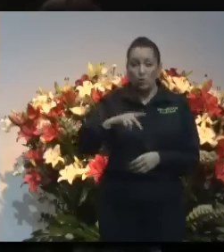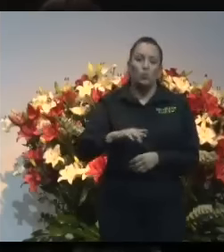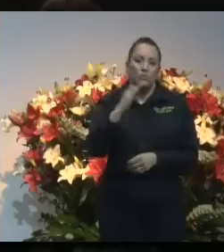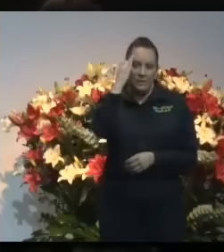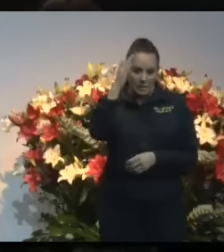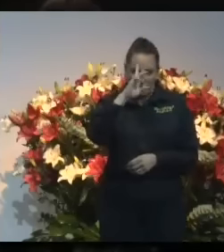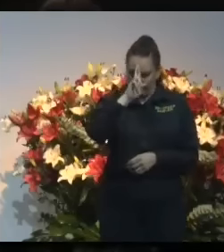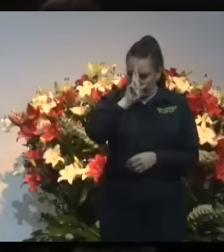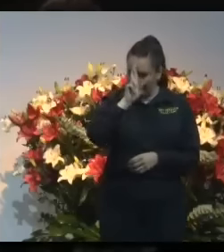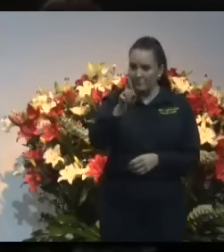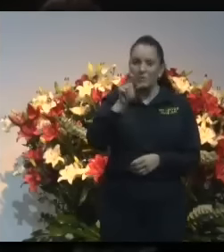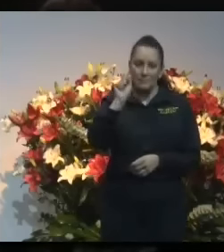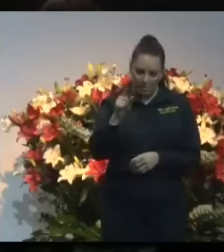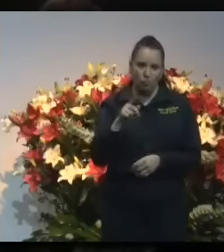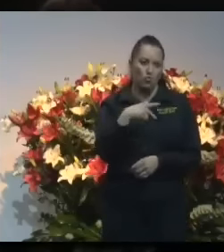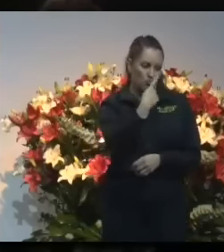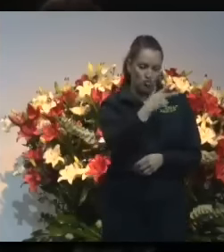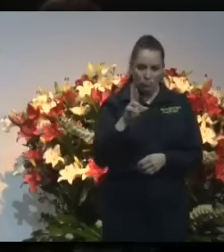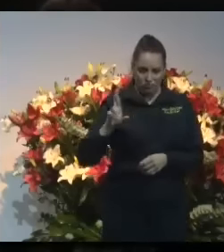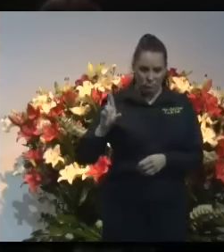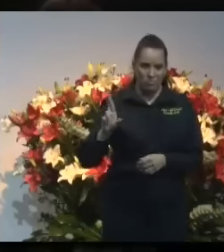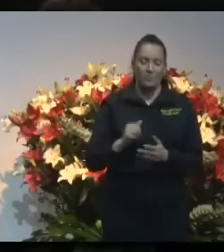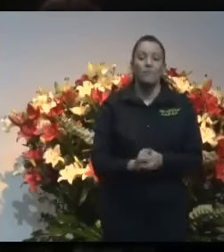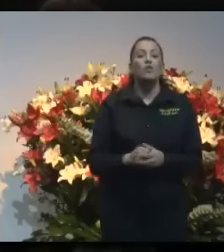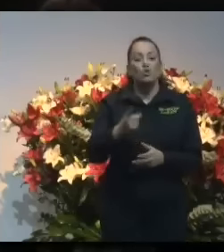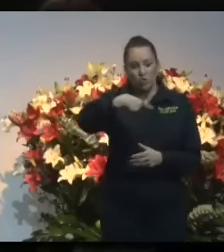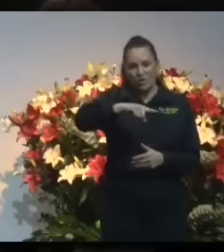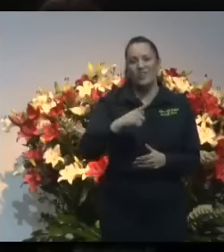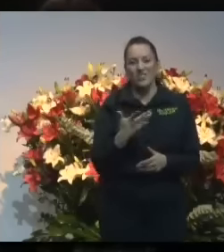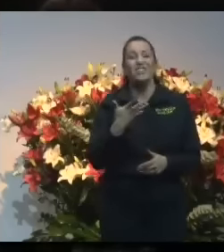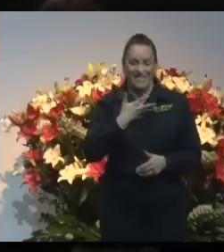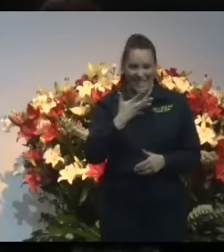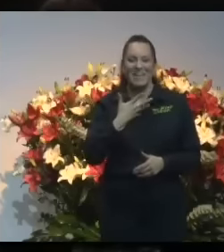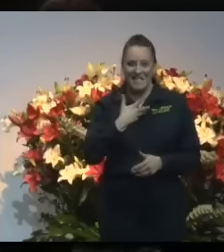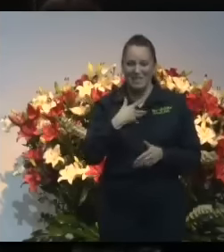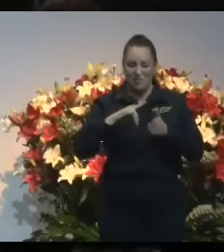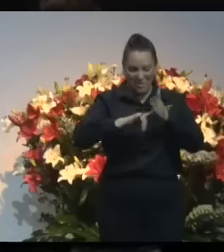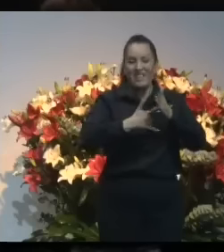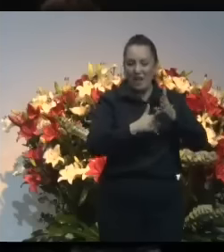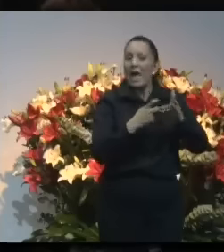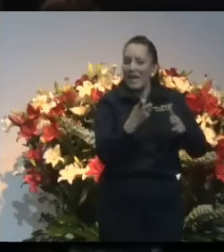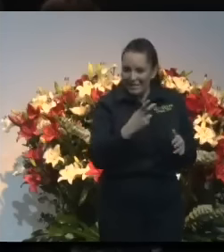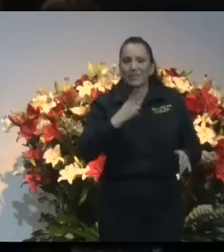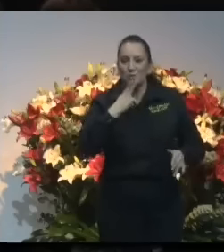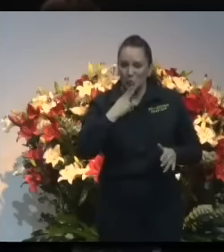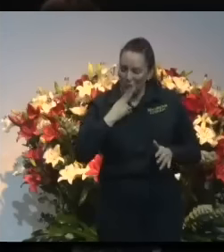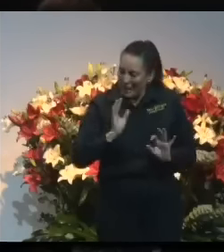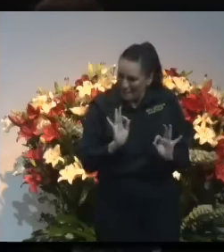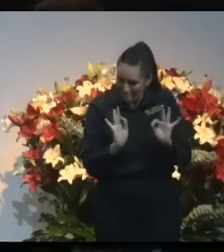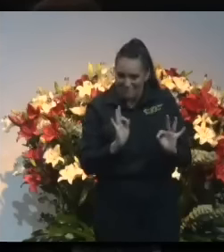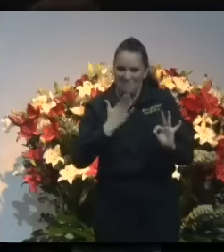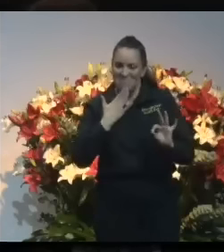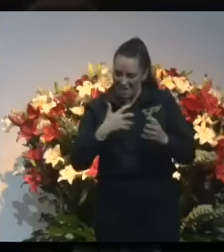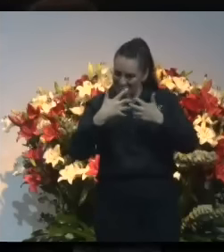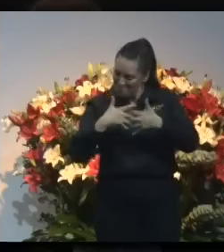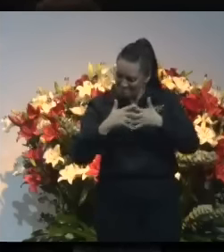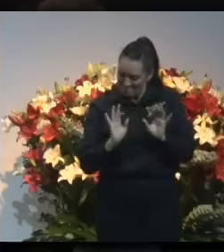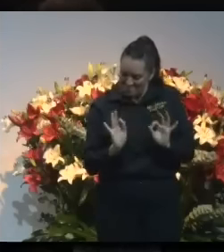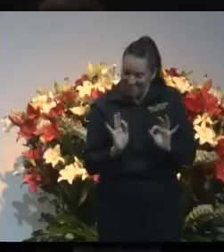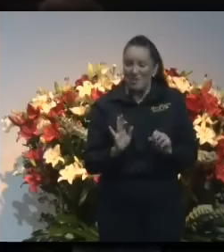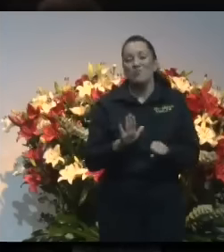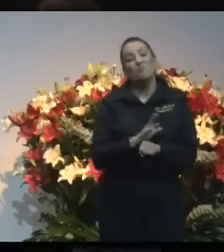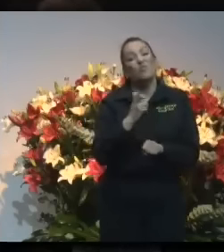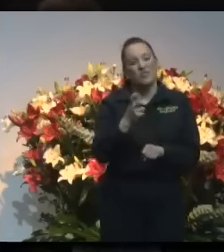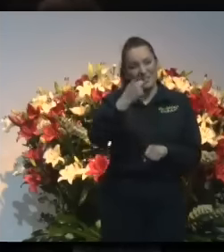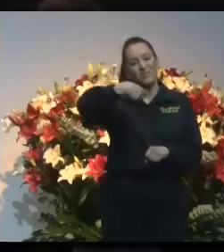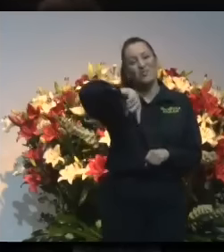invitada, nosotros sí tenemos temporizadores que funcionan y para cada intervención, por lo que les pedimos que por favor concluyan